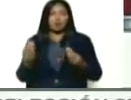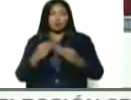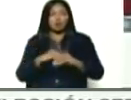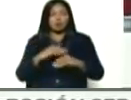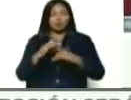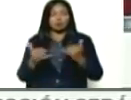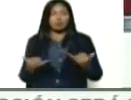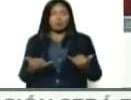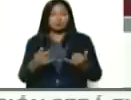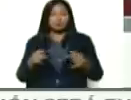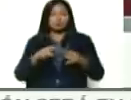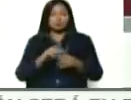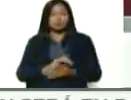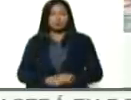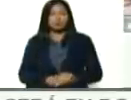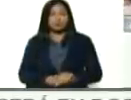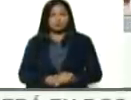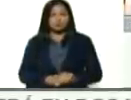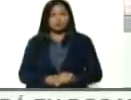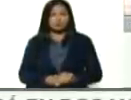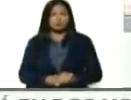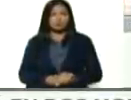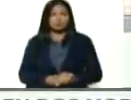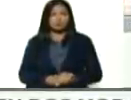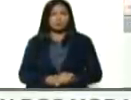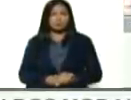todas las asambleas de consulta